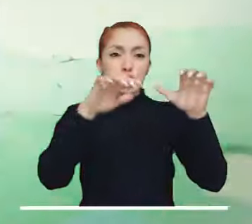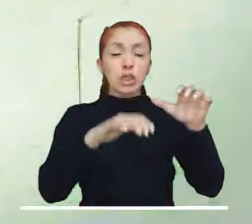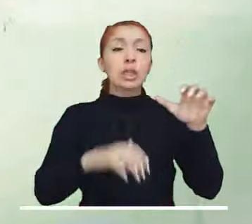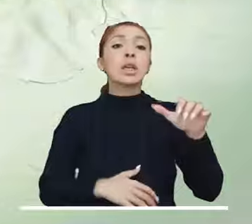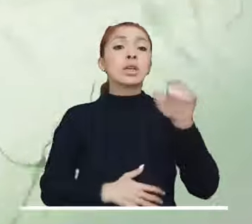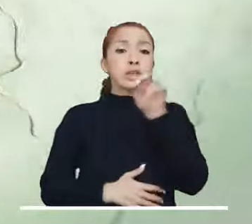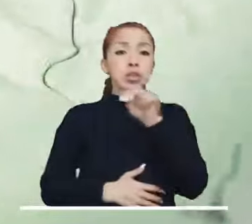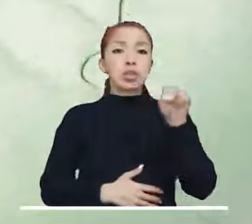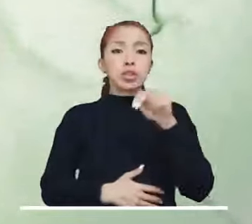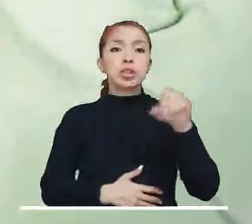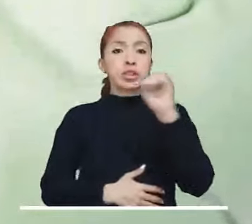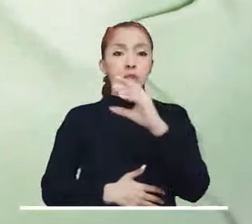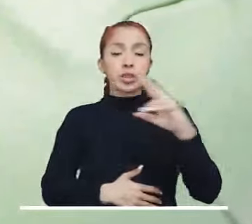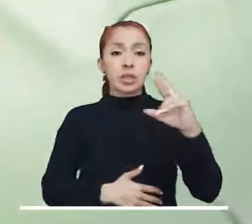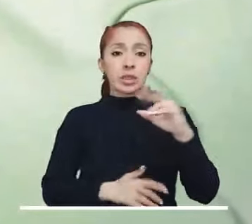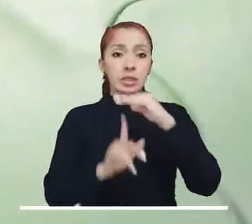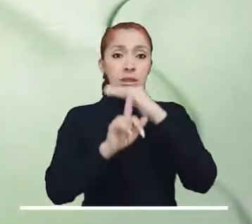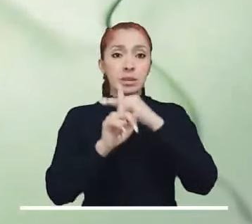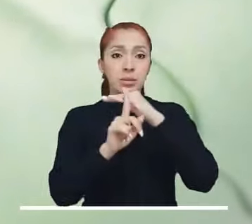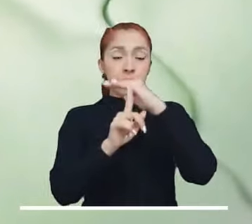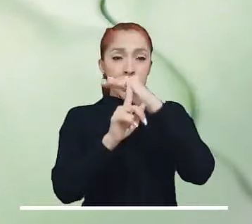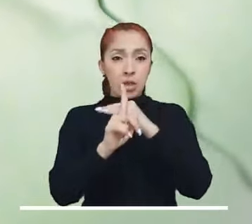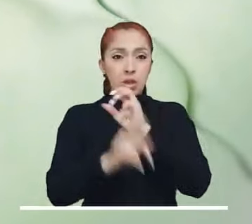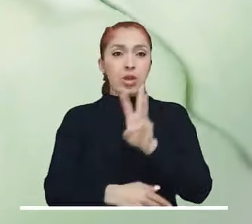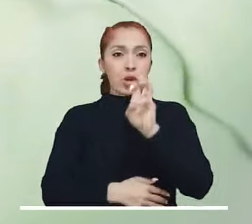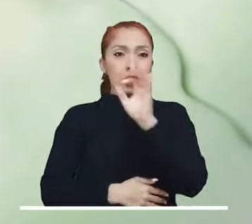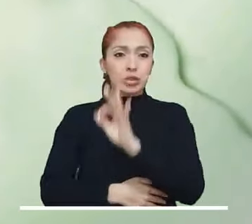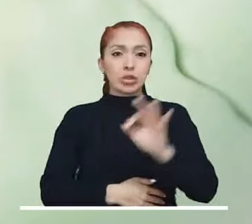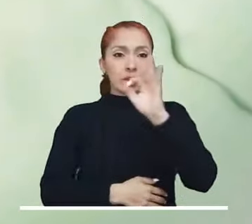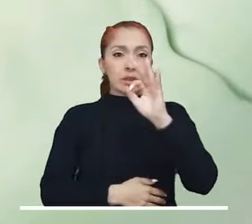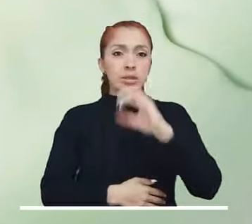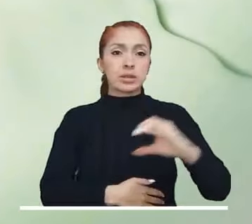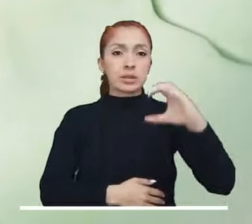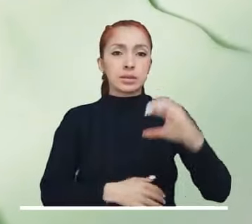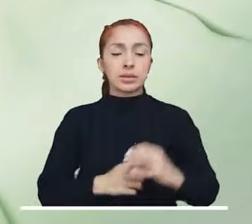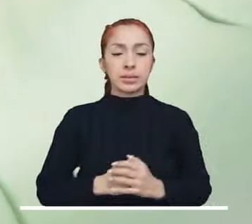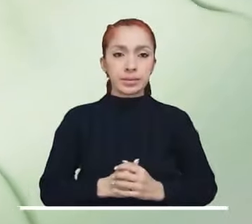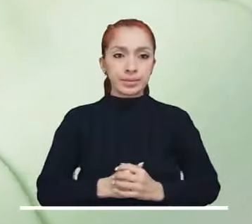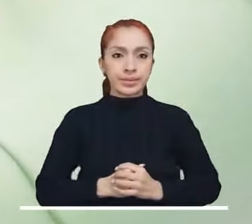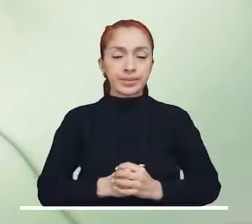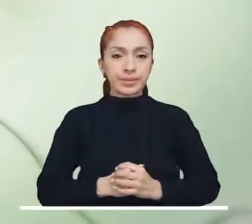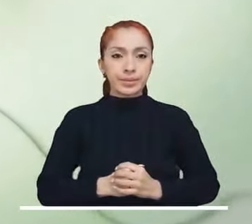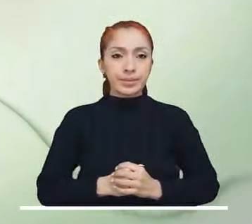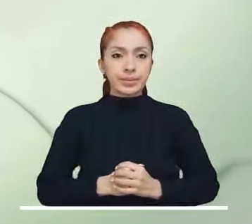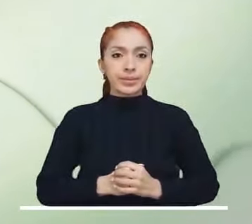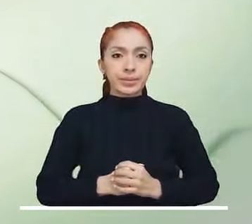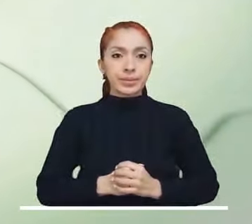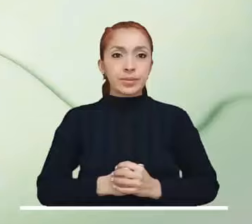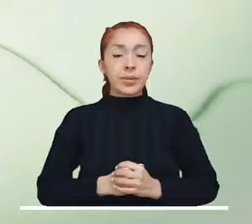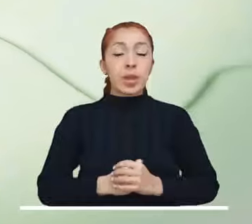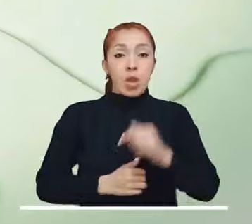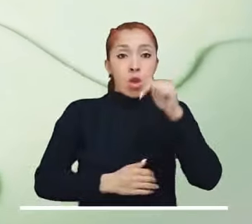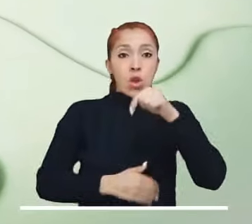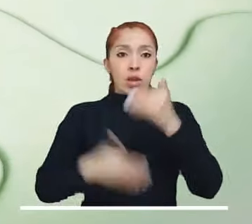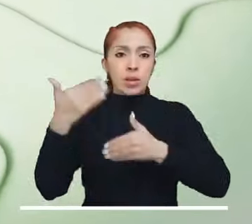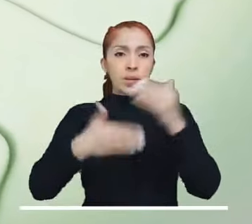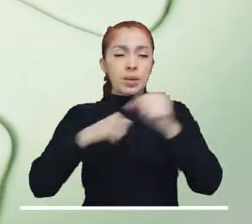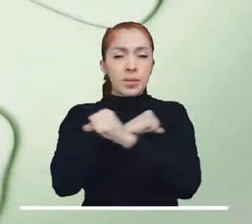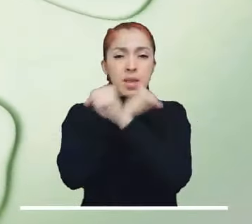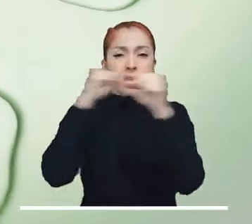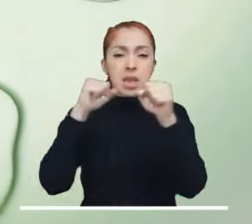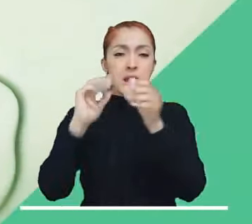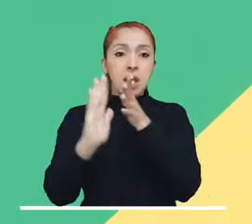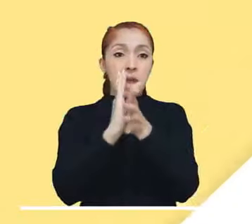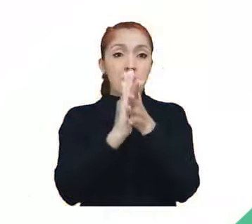Bogotá podría experimentar algunas lluvias ligeras hacia el norte y oriente. La temperatura mínima será de 8 grados centígrados.